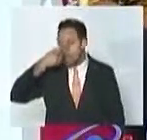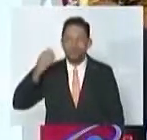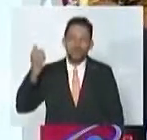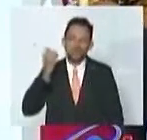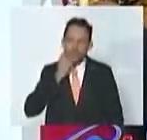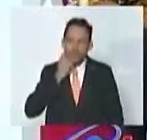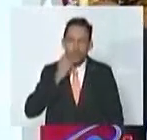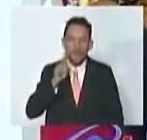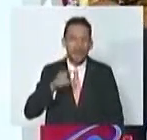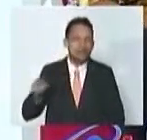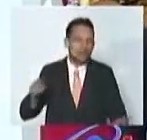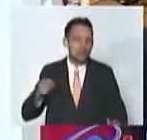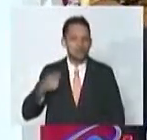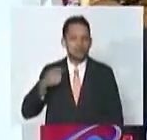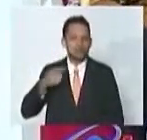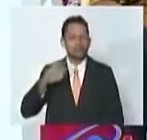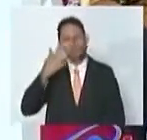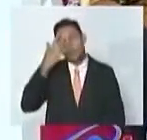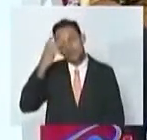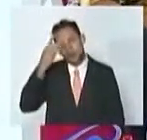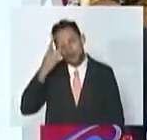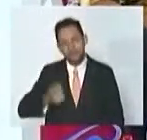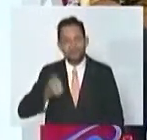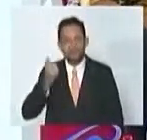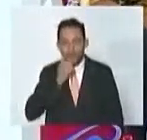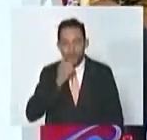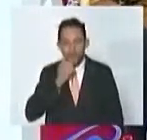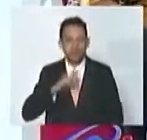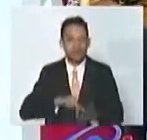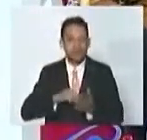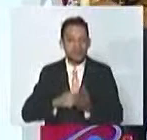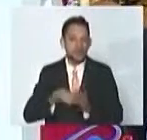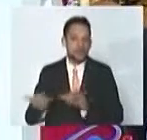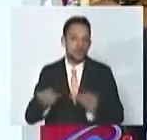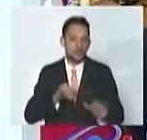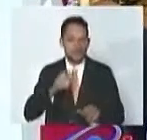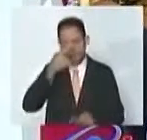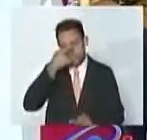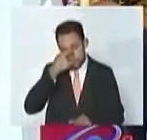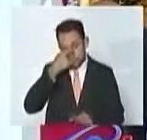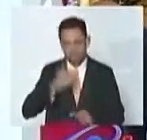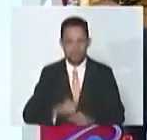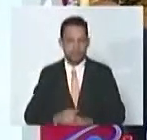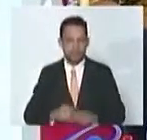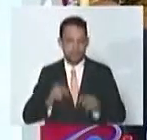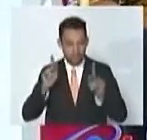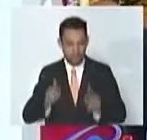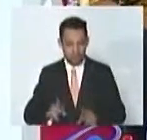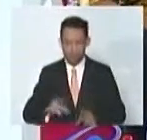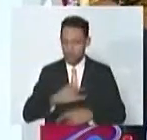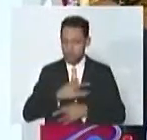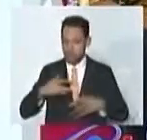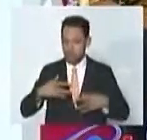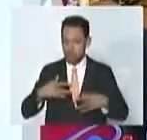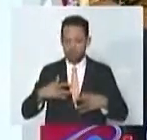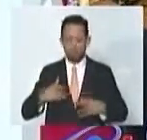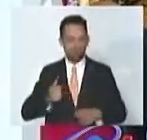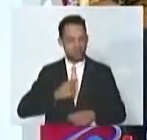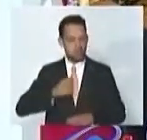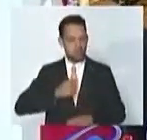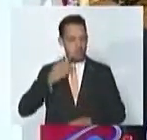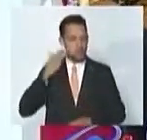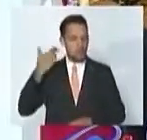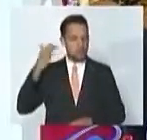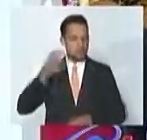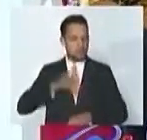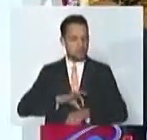Y de pronto el egoísmo médico nos ha llevado a eso, a creer que uno puede aliviar todo. Y ustedes deben